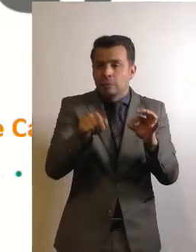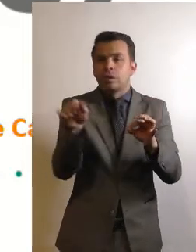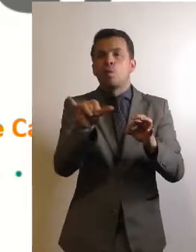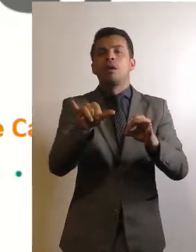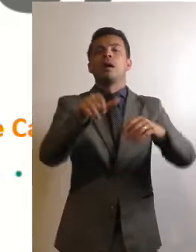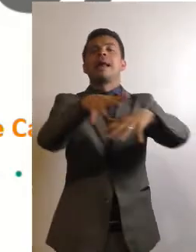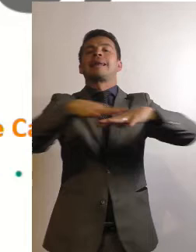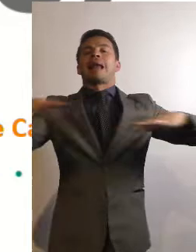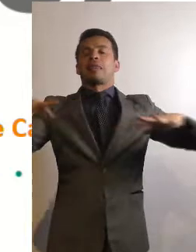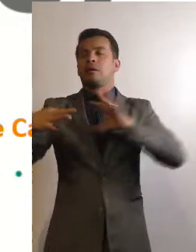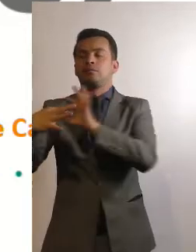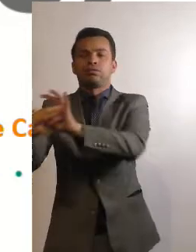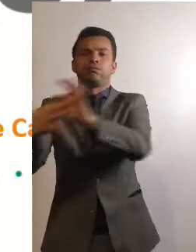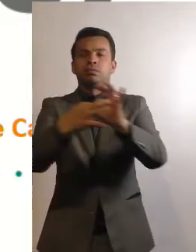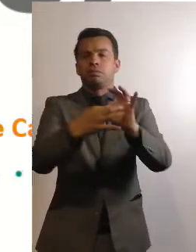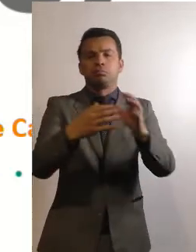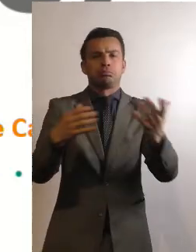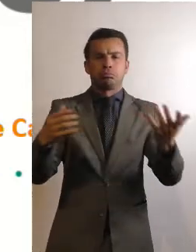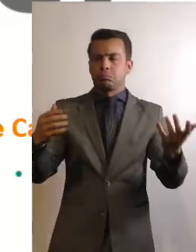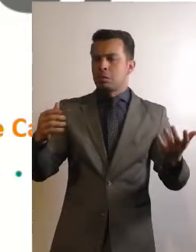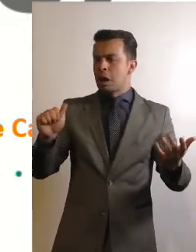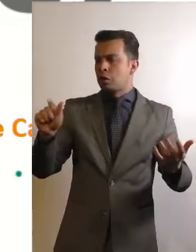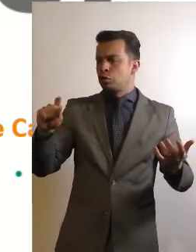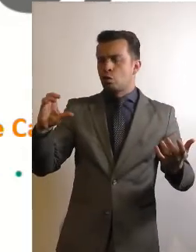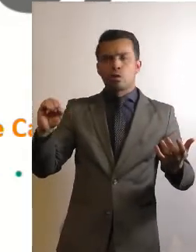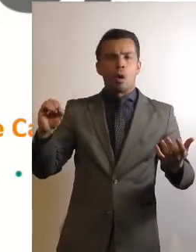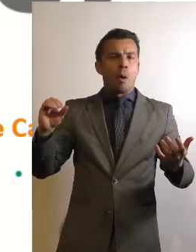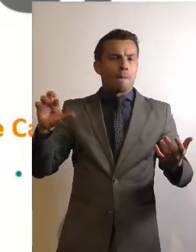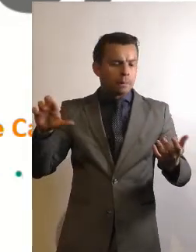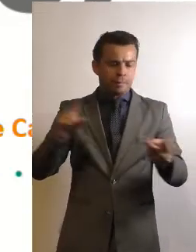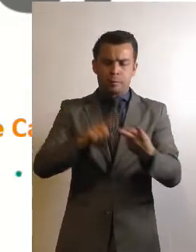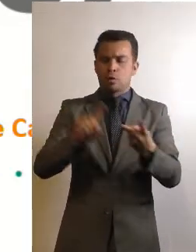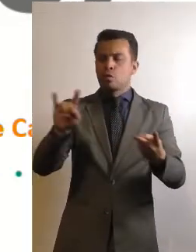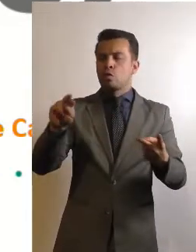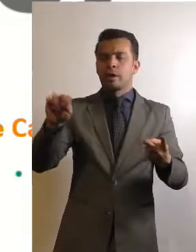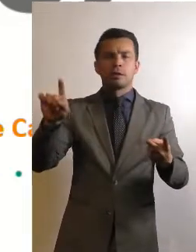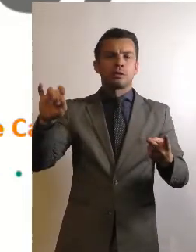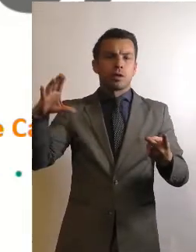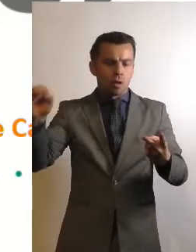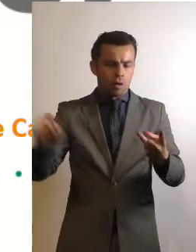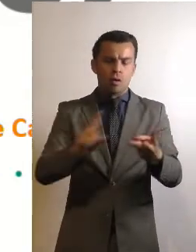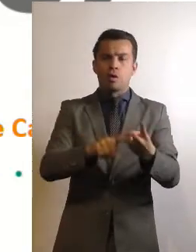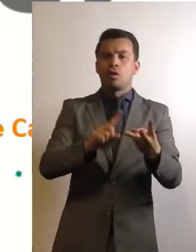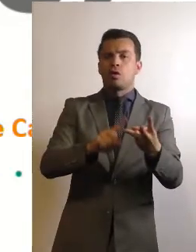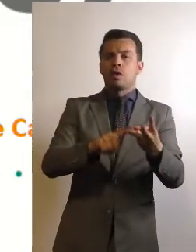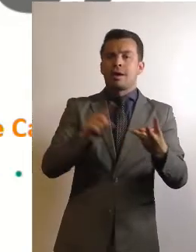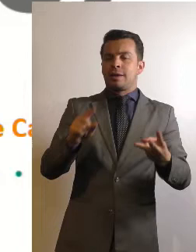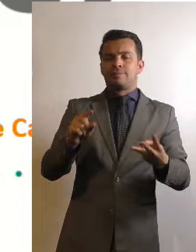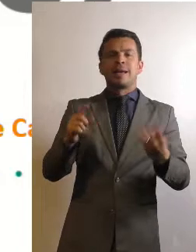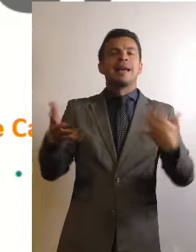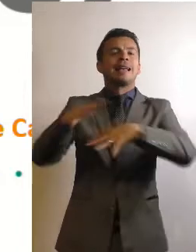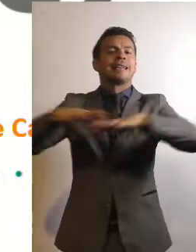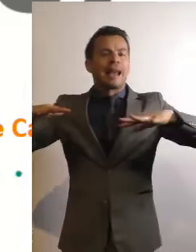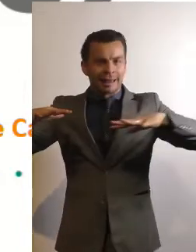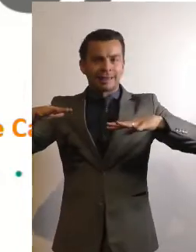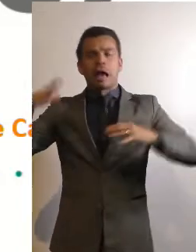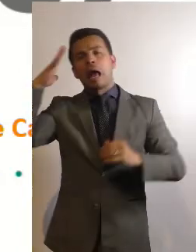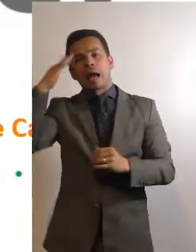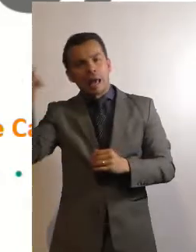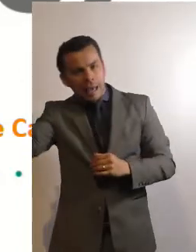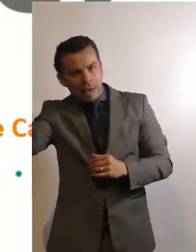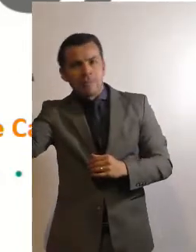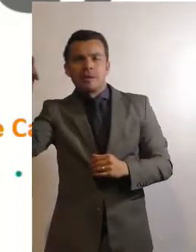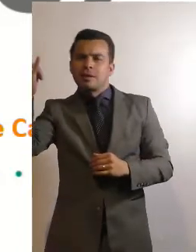como ASEUC, ASOCOPI, UNESCO, la IGDE, Red Académica Colombiana de Ergonomía, diferentes tipos